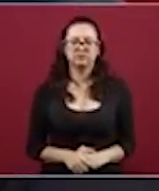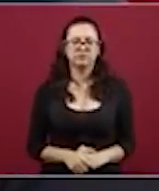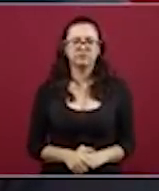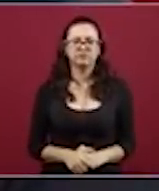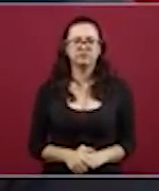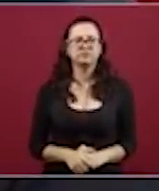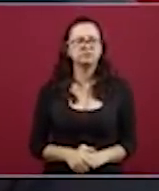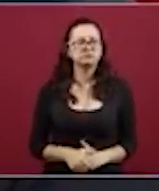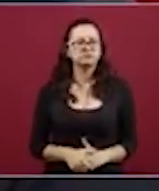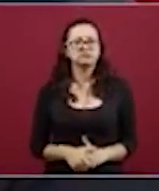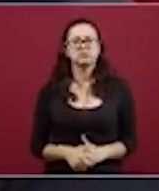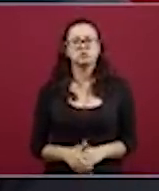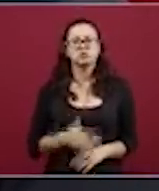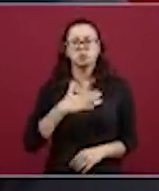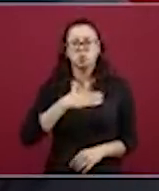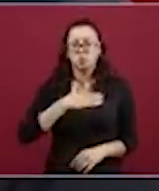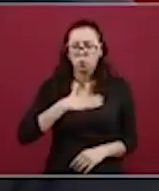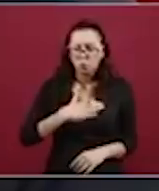justa, equilibrada,